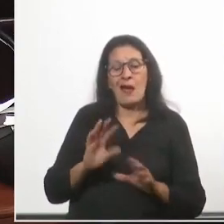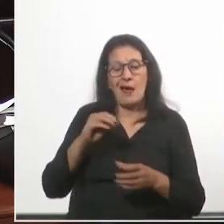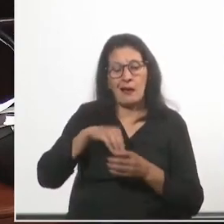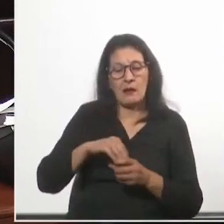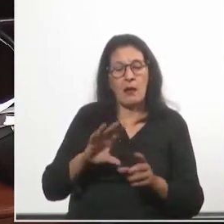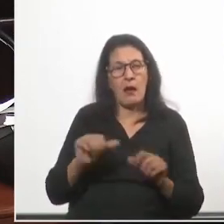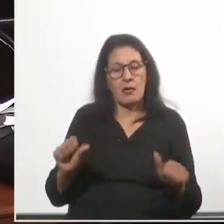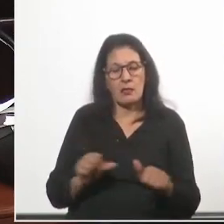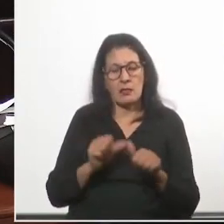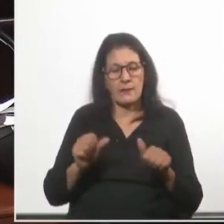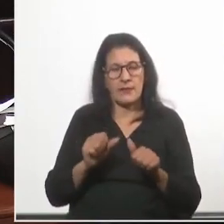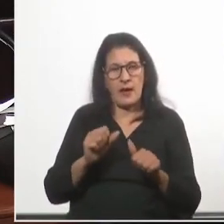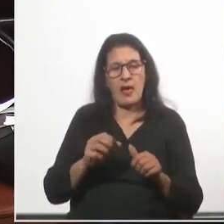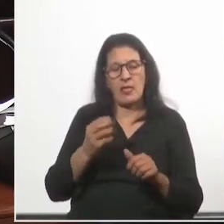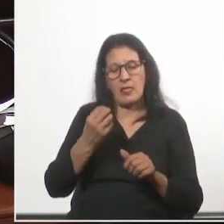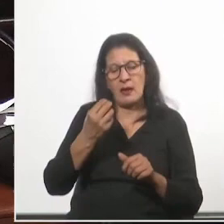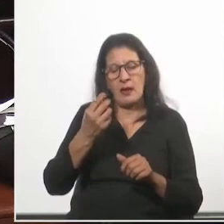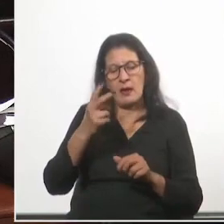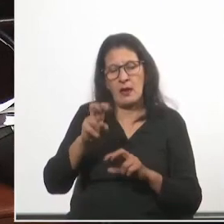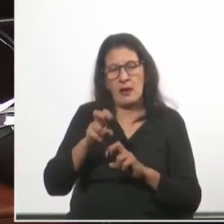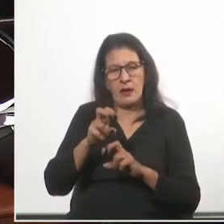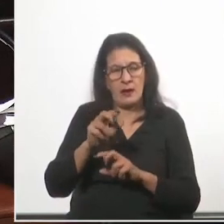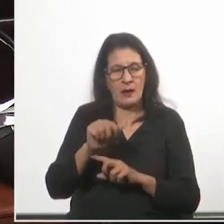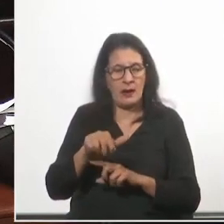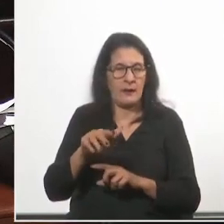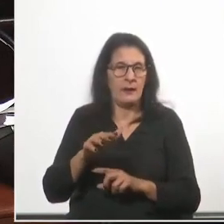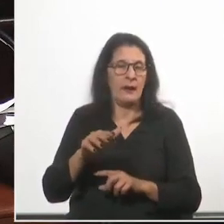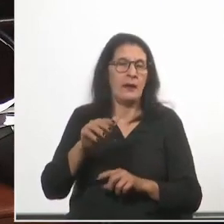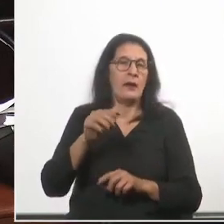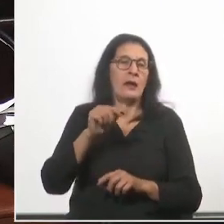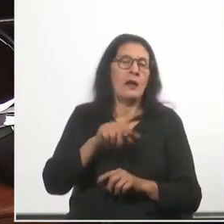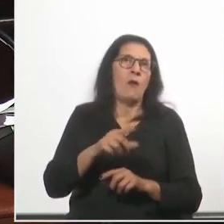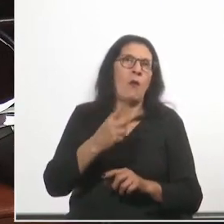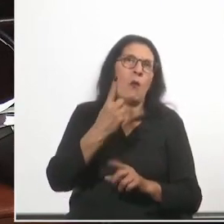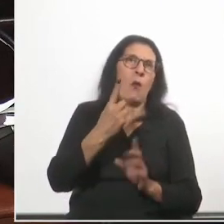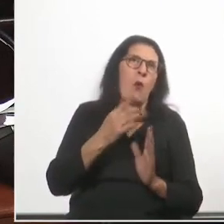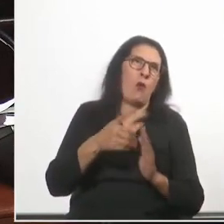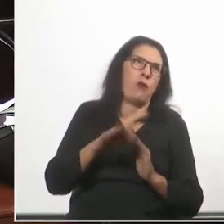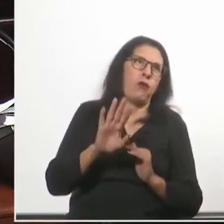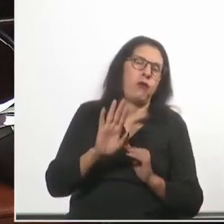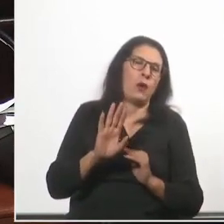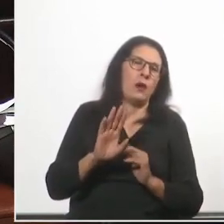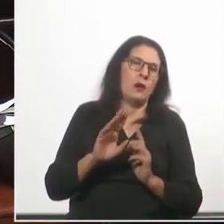actividad agropecuaria. Uno ha sido durante